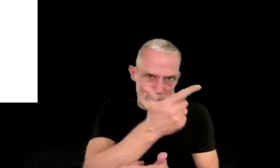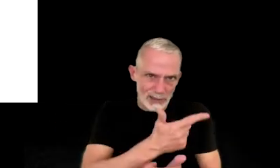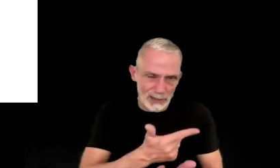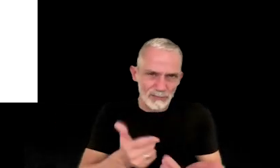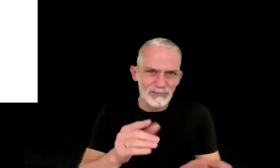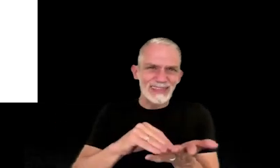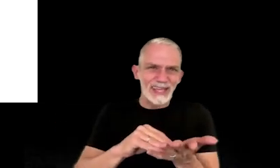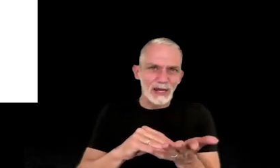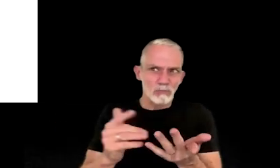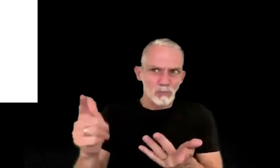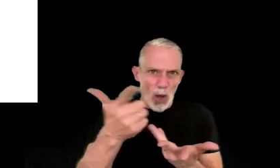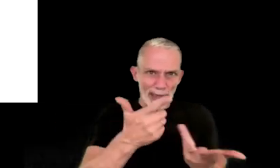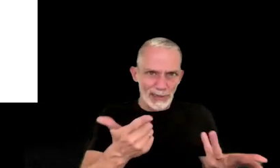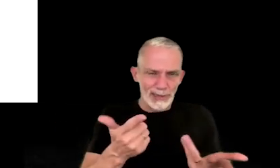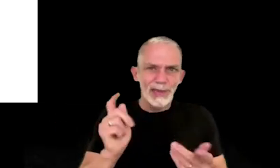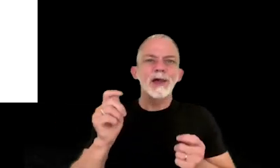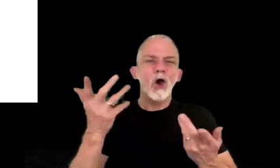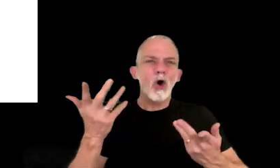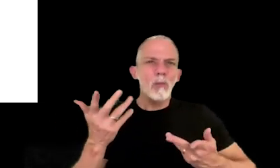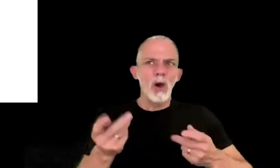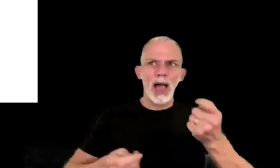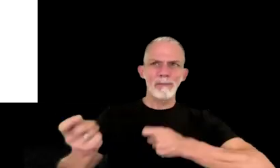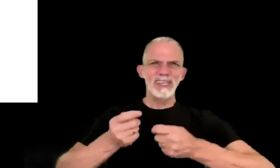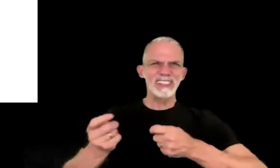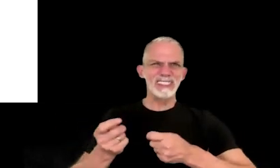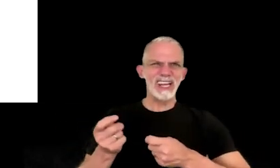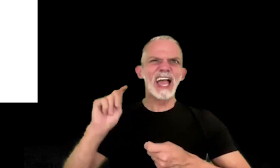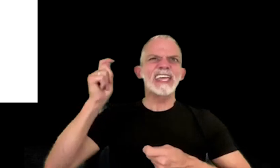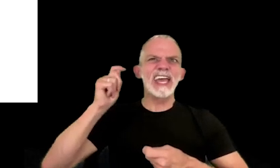tener un dueño, ¿cómo se van a administrar los mismos?